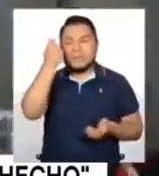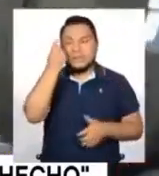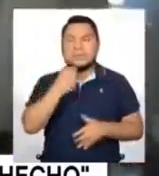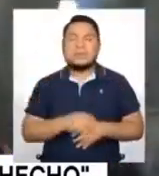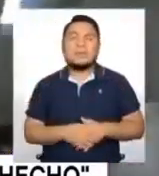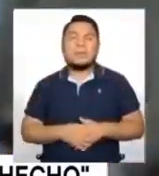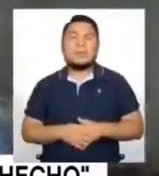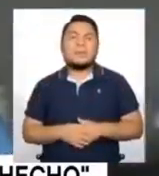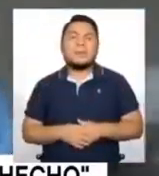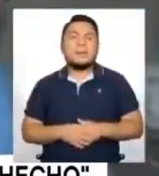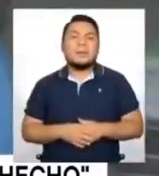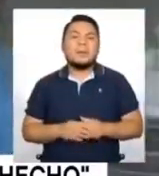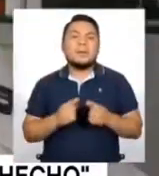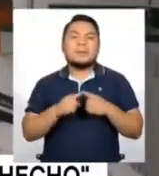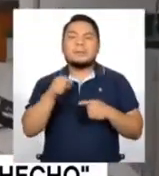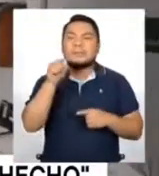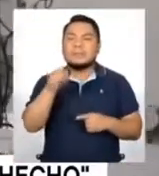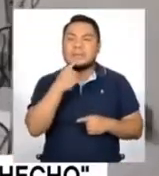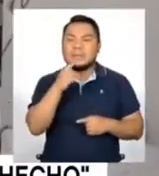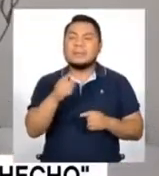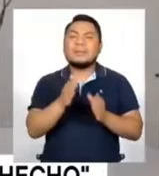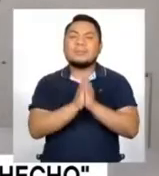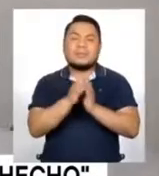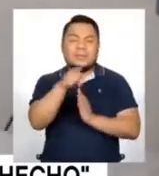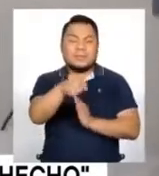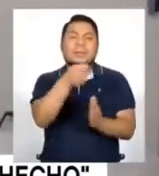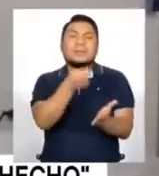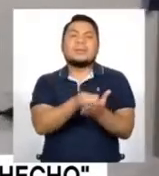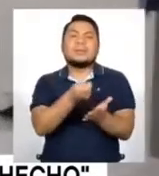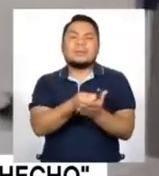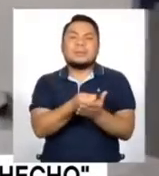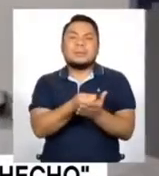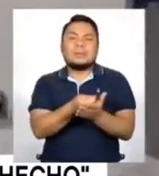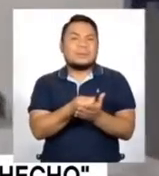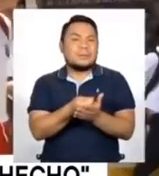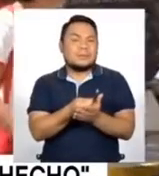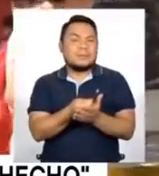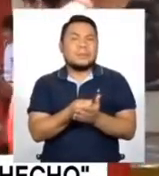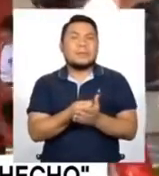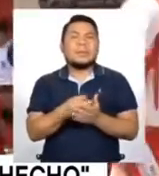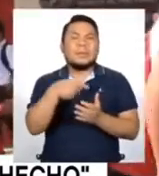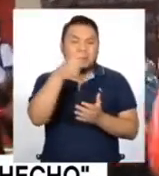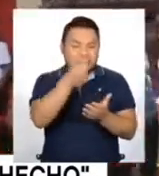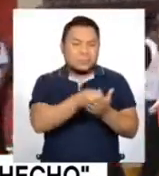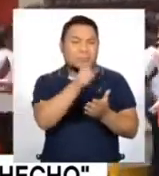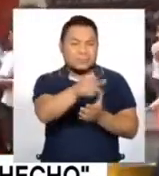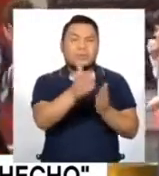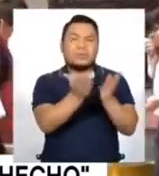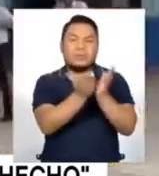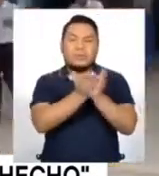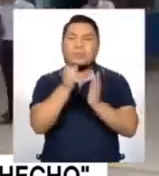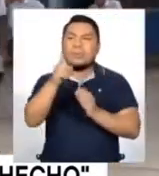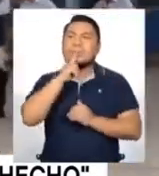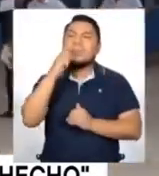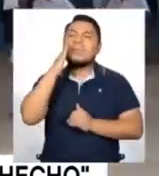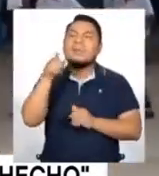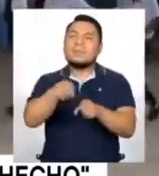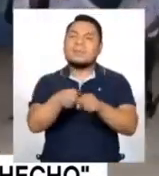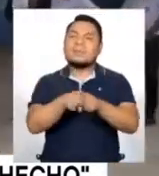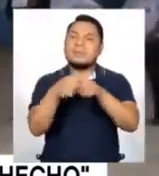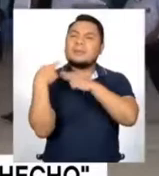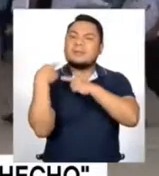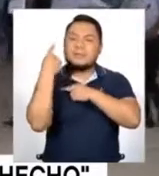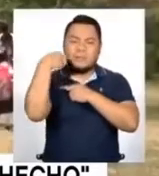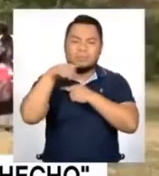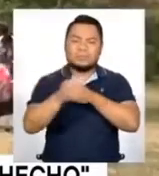yo creo que este es un llamado que el que recibe el sueldo, pues que pague la pensión también, y los colegios entenderán. El tema es